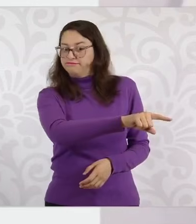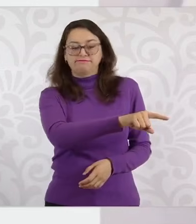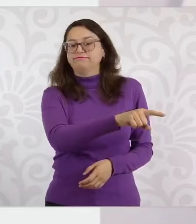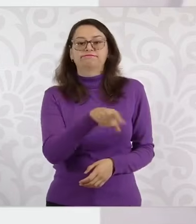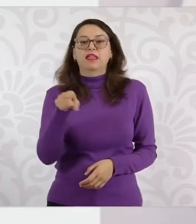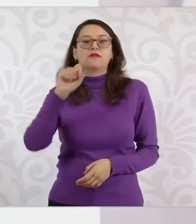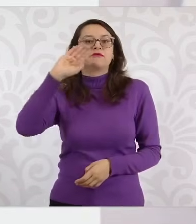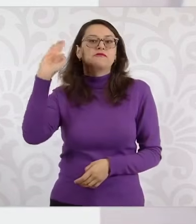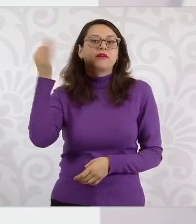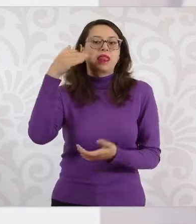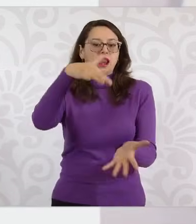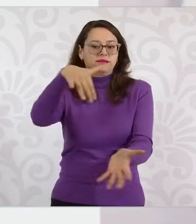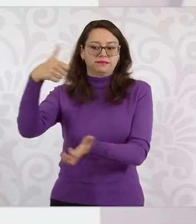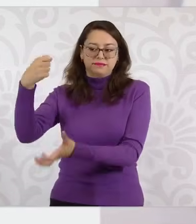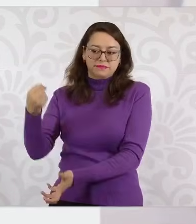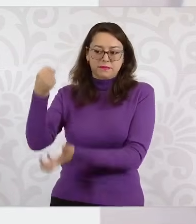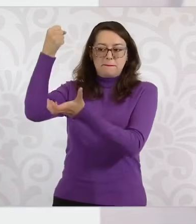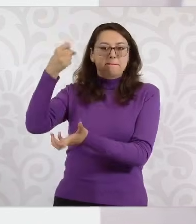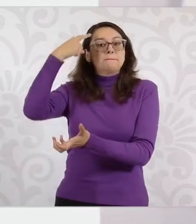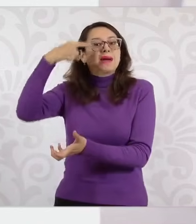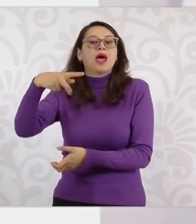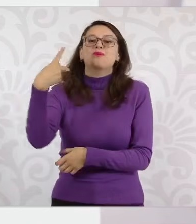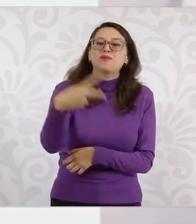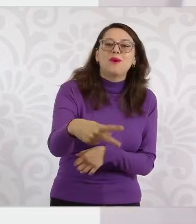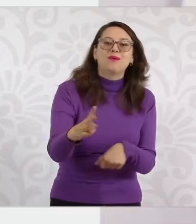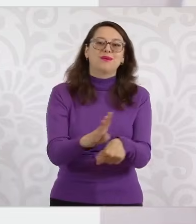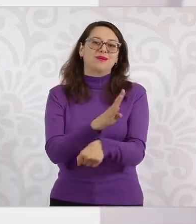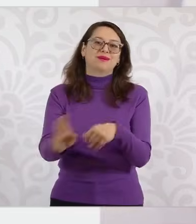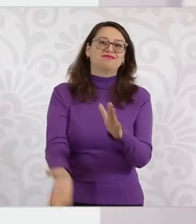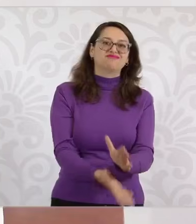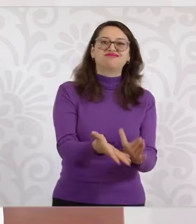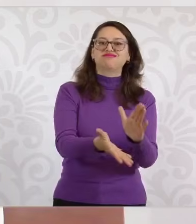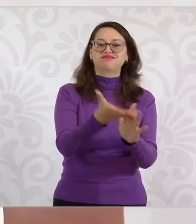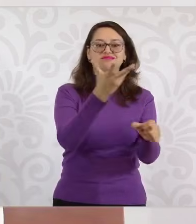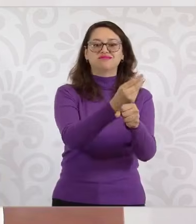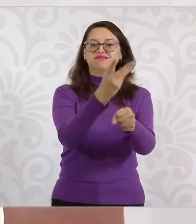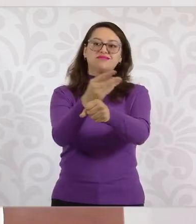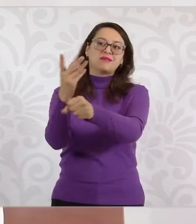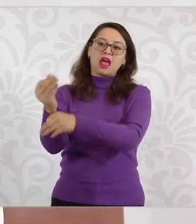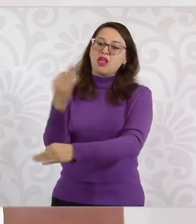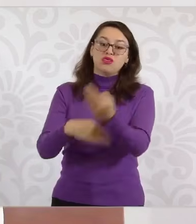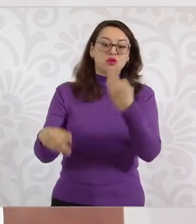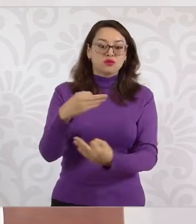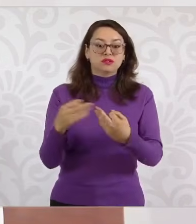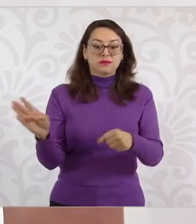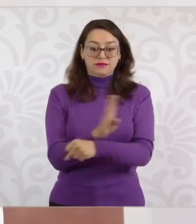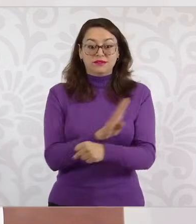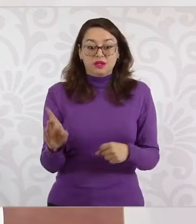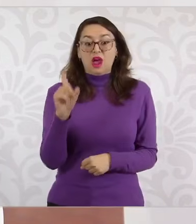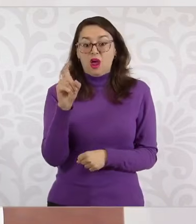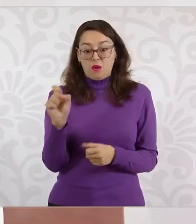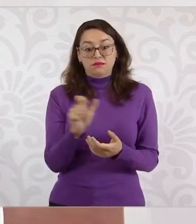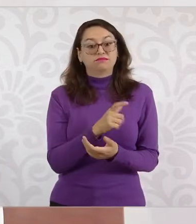la gente en más obra pública para beneficio de todos, que todos tengan acceso al agua